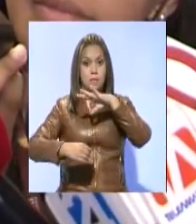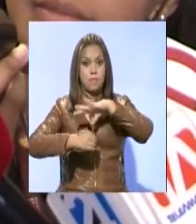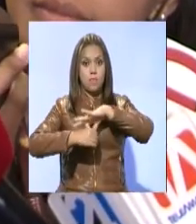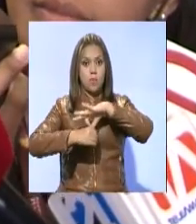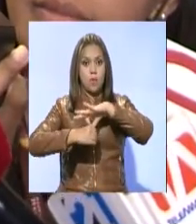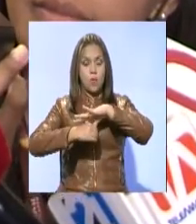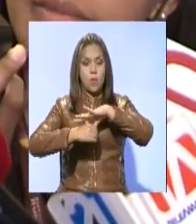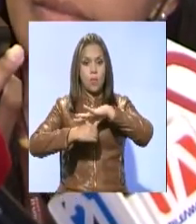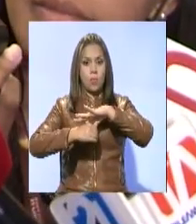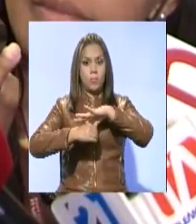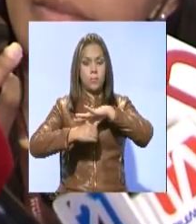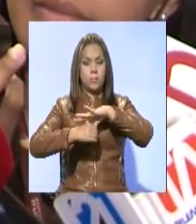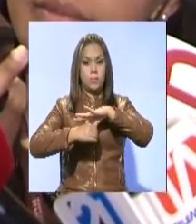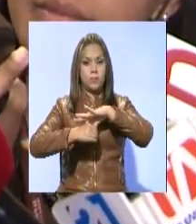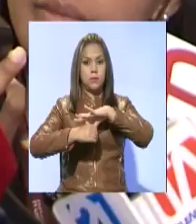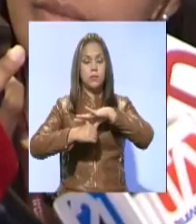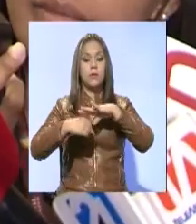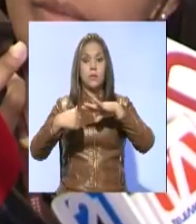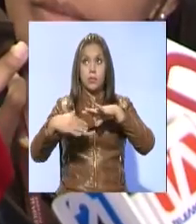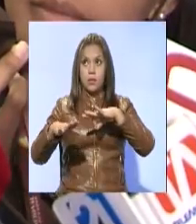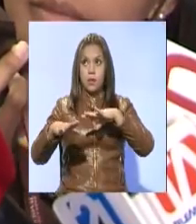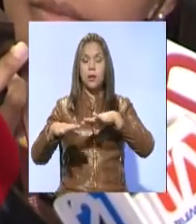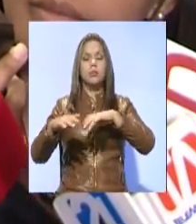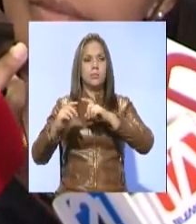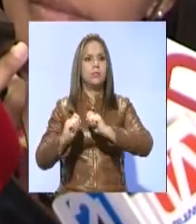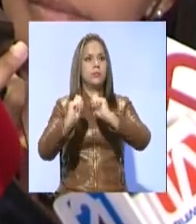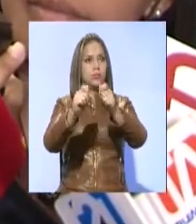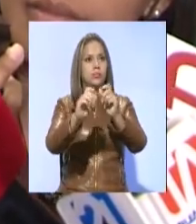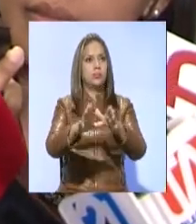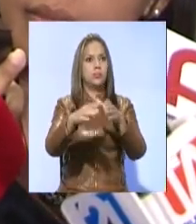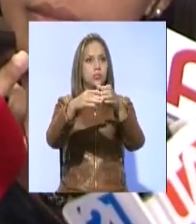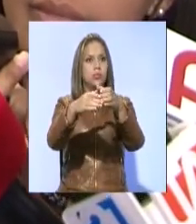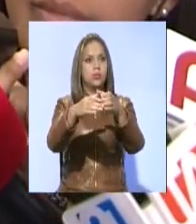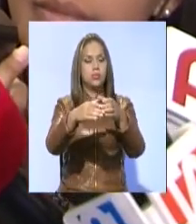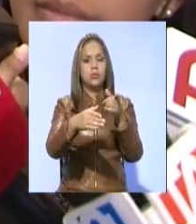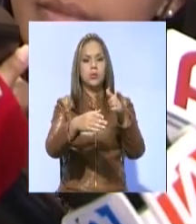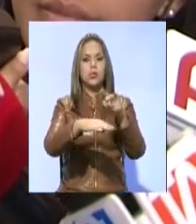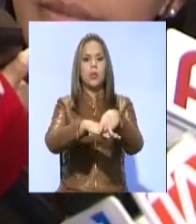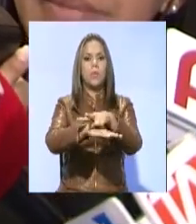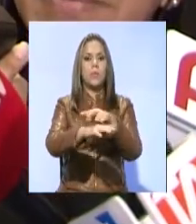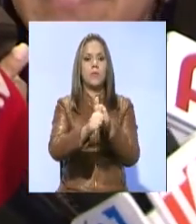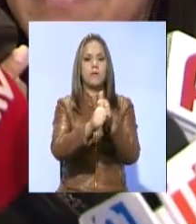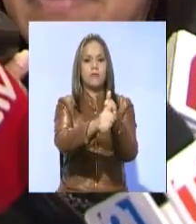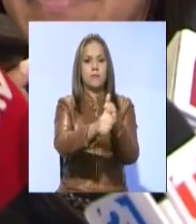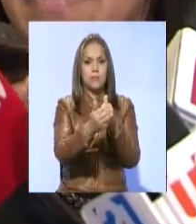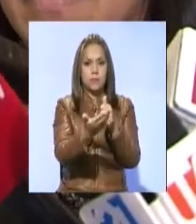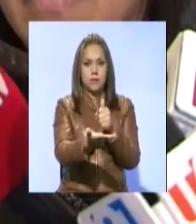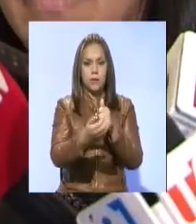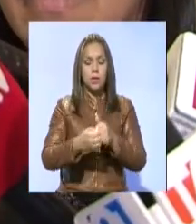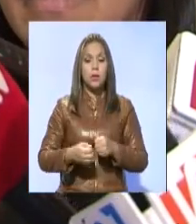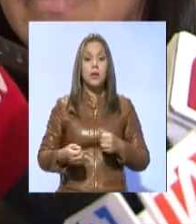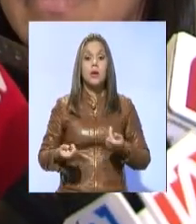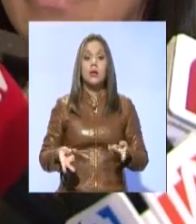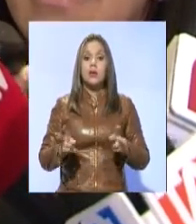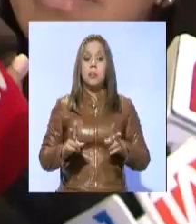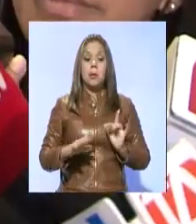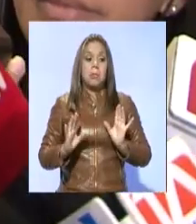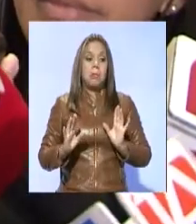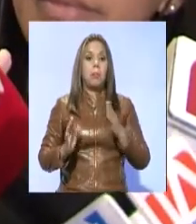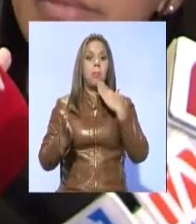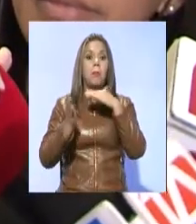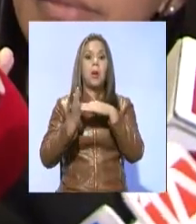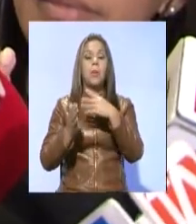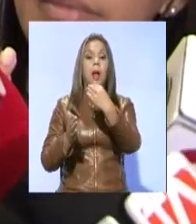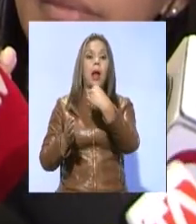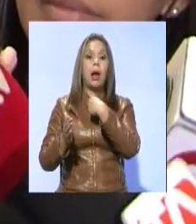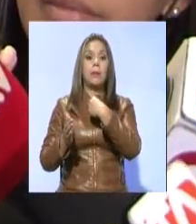que corresponda, trasladada a la Comisión de Fiscalización. No se trata simplemente de que llegue la resolución